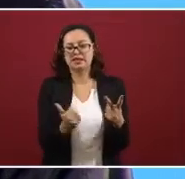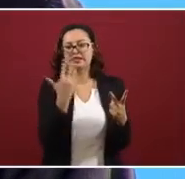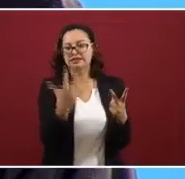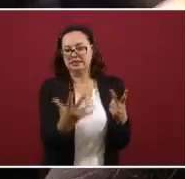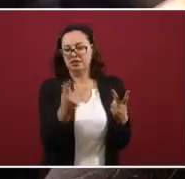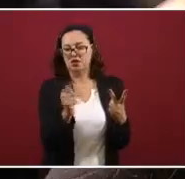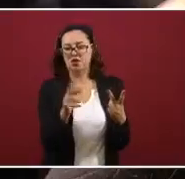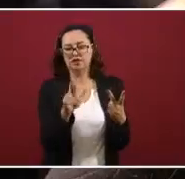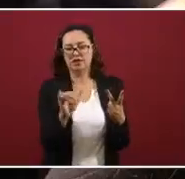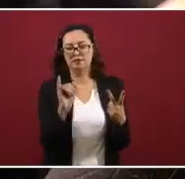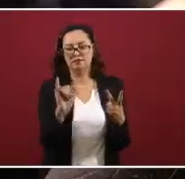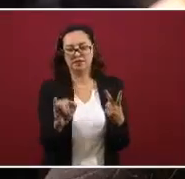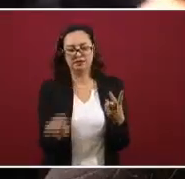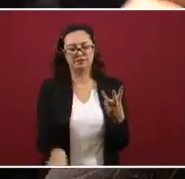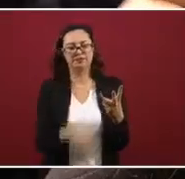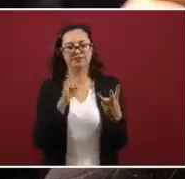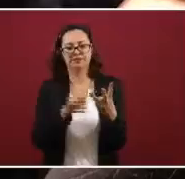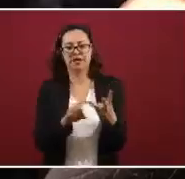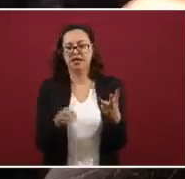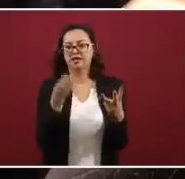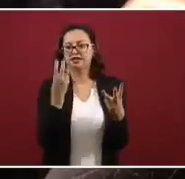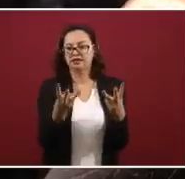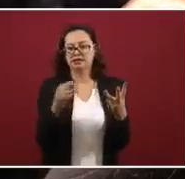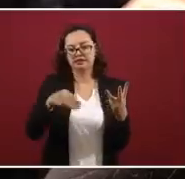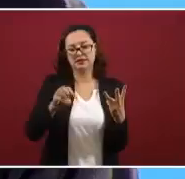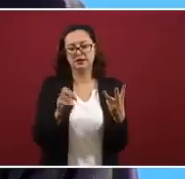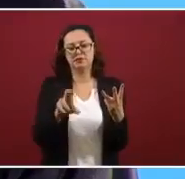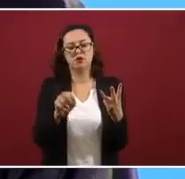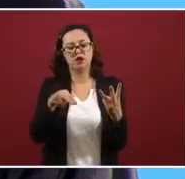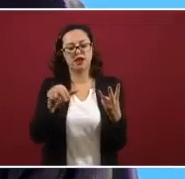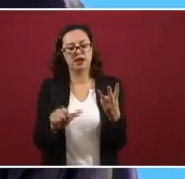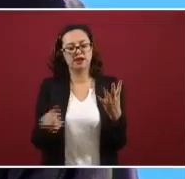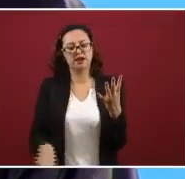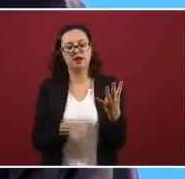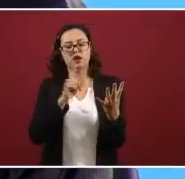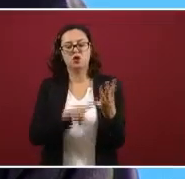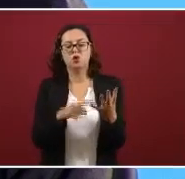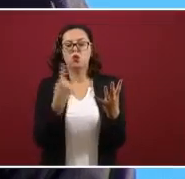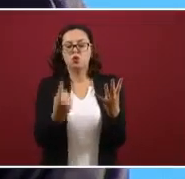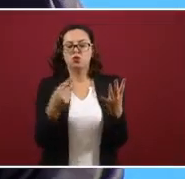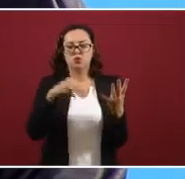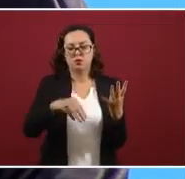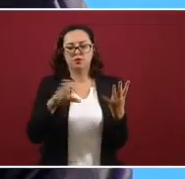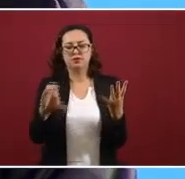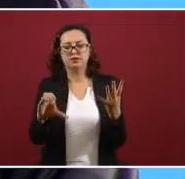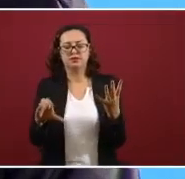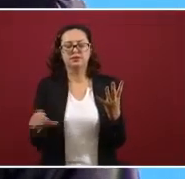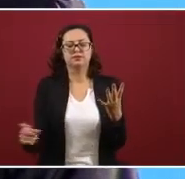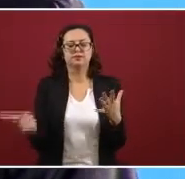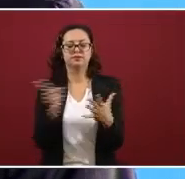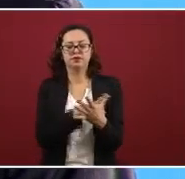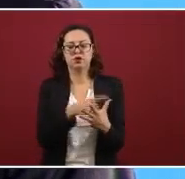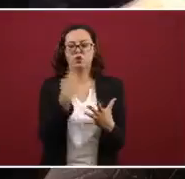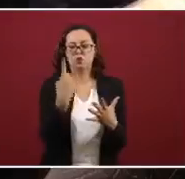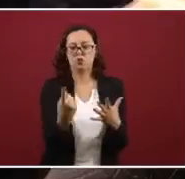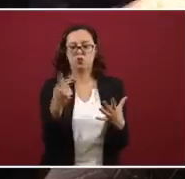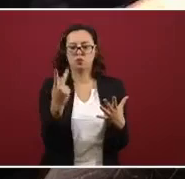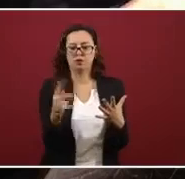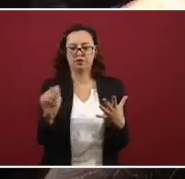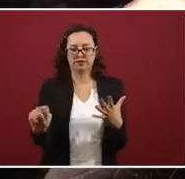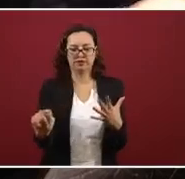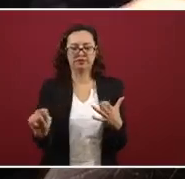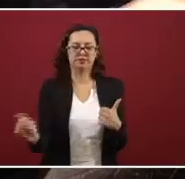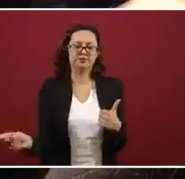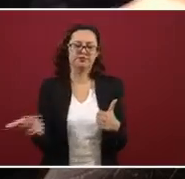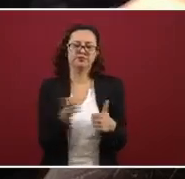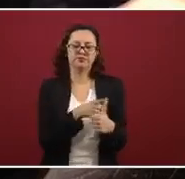5 del PRI. 3 de Morena. 3 de Morena. 1 de Movimiento Ciudadano. 1 del Movimiento Ciudadano. 1 del PT. 1 del